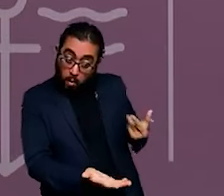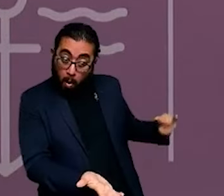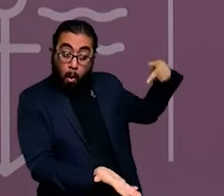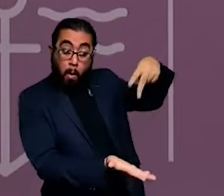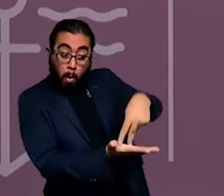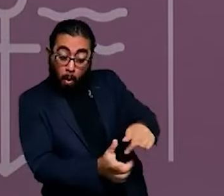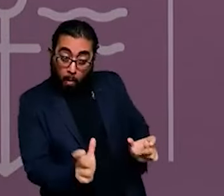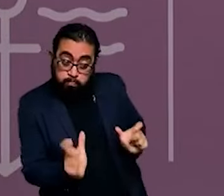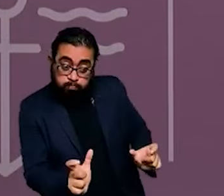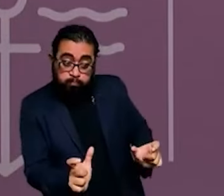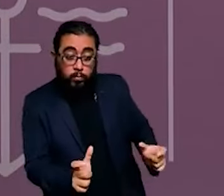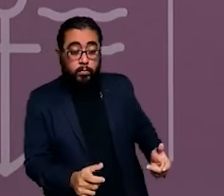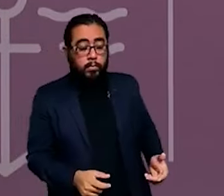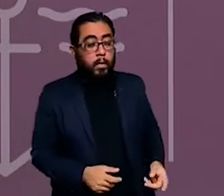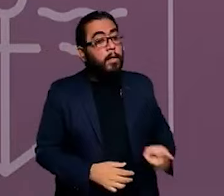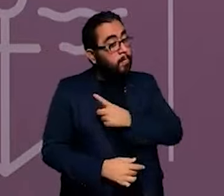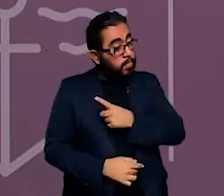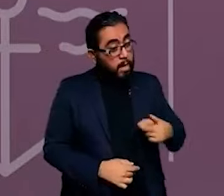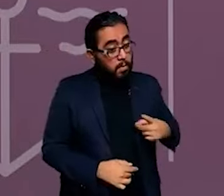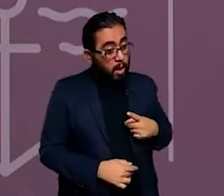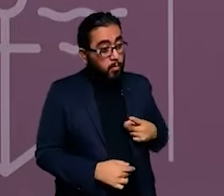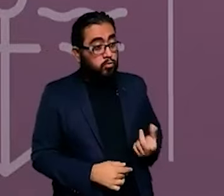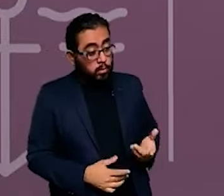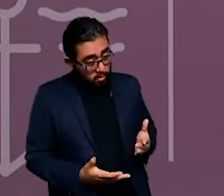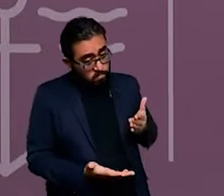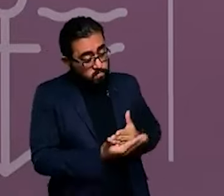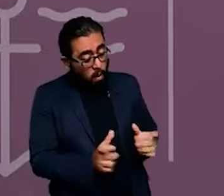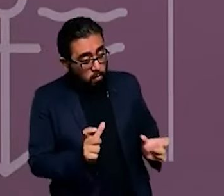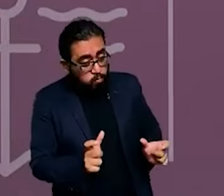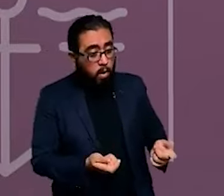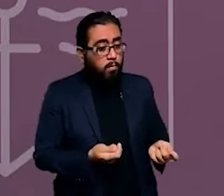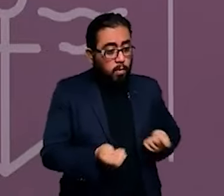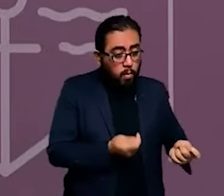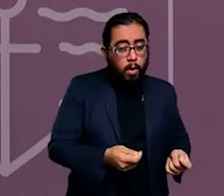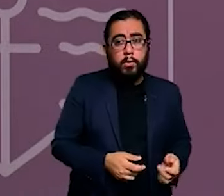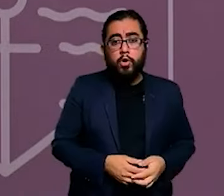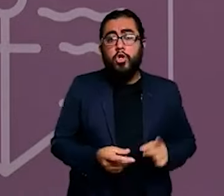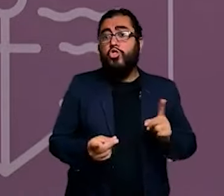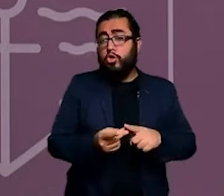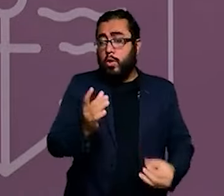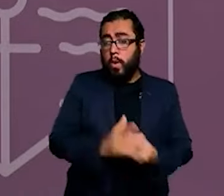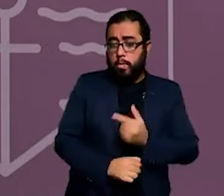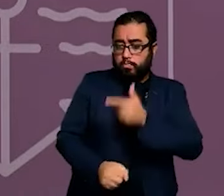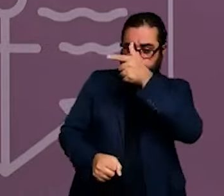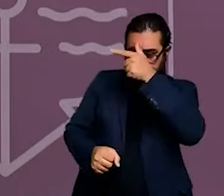a la confrontación y hay que intervenir, la autoridad tiene que hacerlo. O dónde aparece un